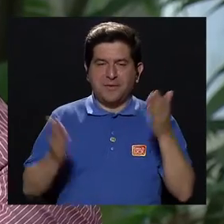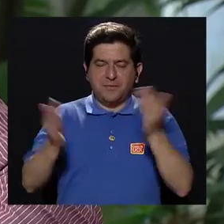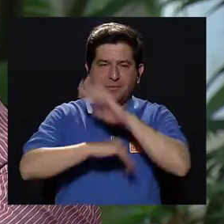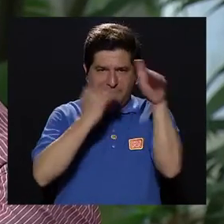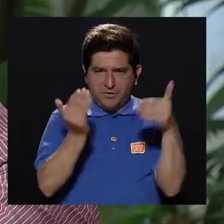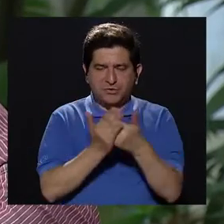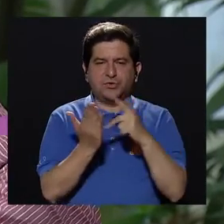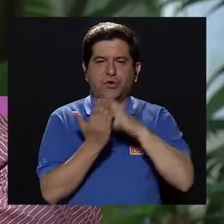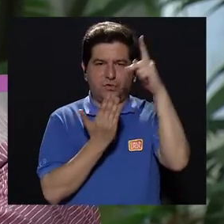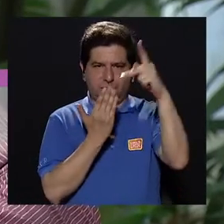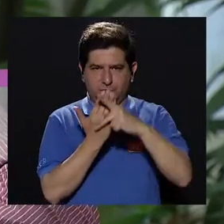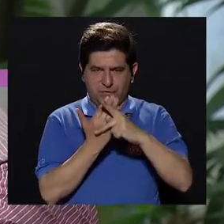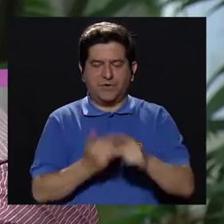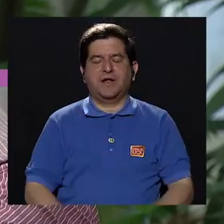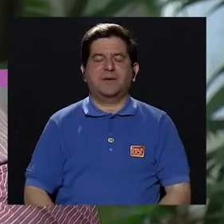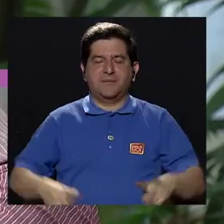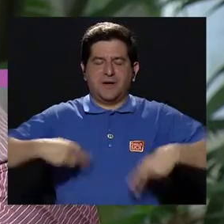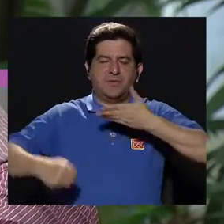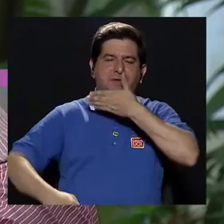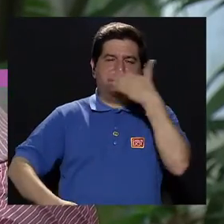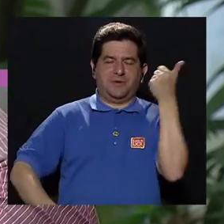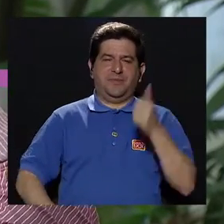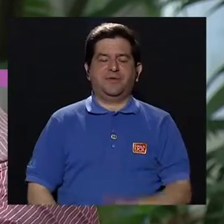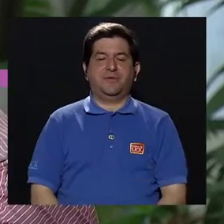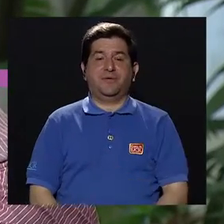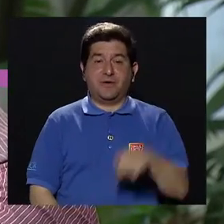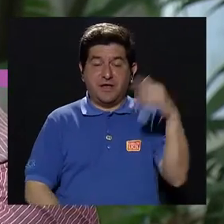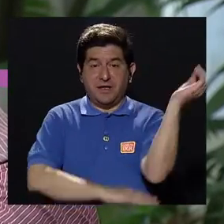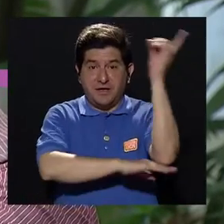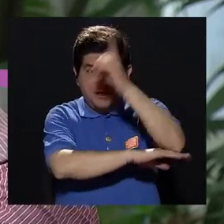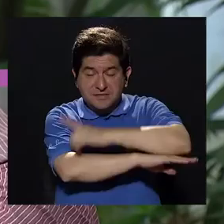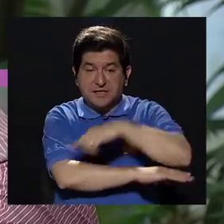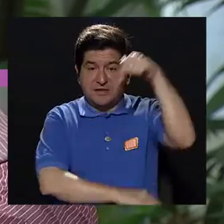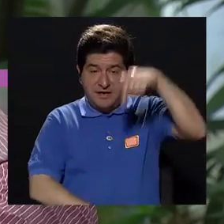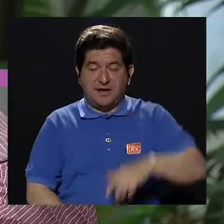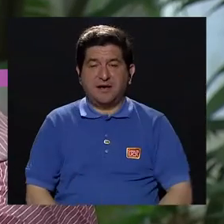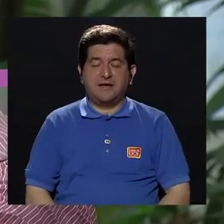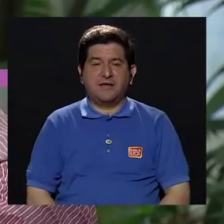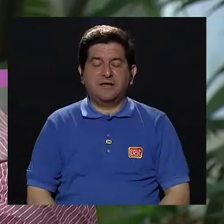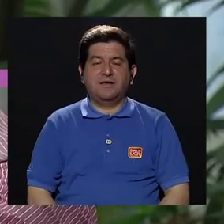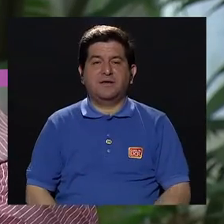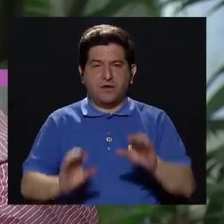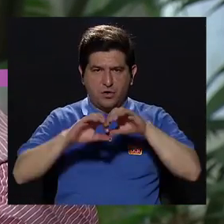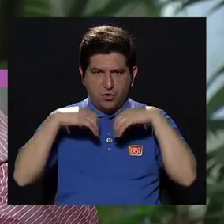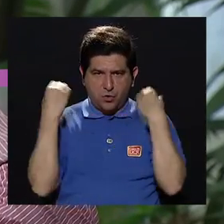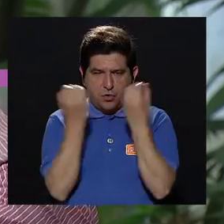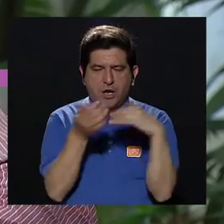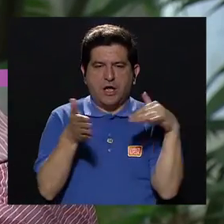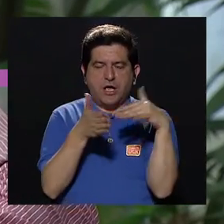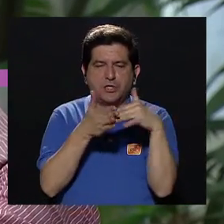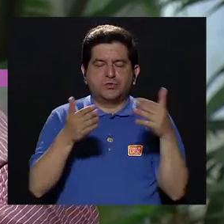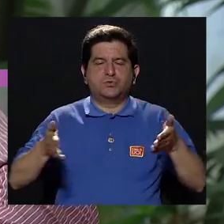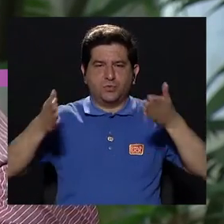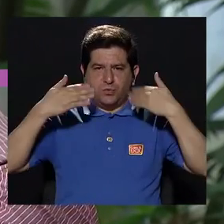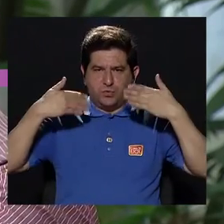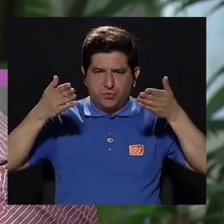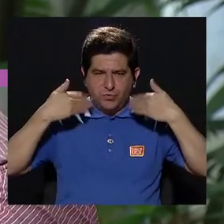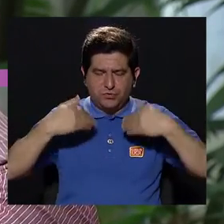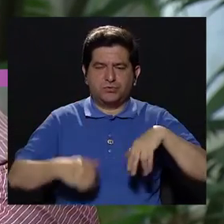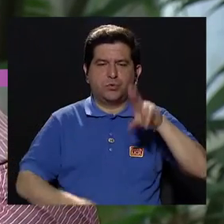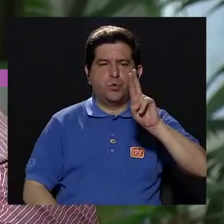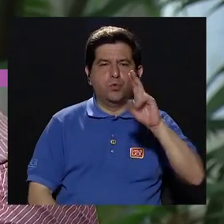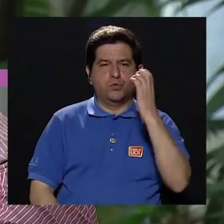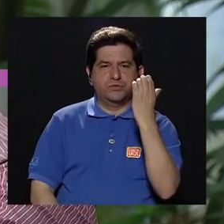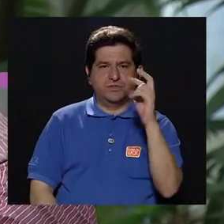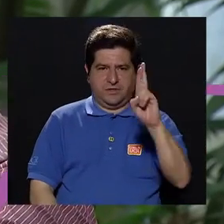Hola, ¿qué tal? Bienvenidas y bienvenidos a su programa Vivir Mejor. El día de hoy estamos acá desde la Organización para Estudios Tropicales